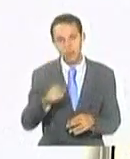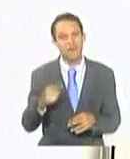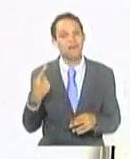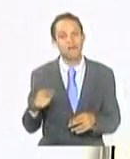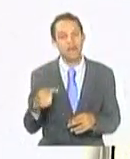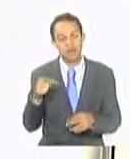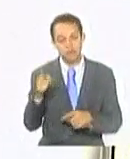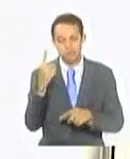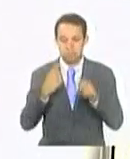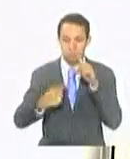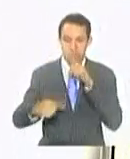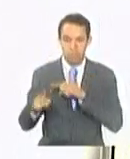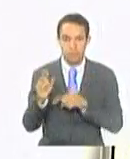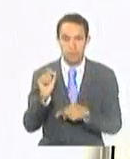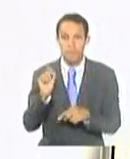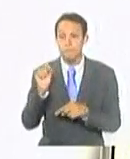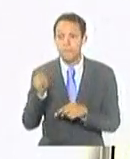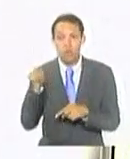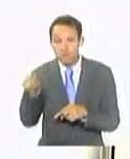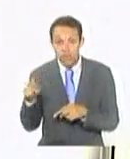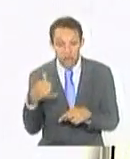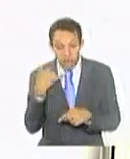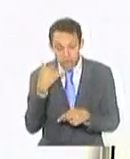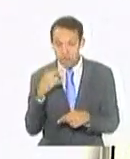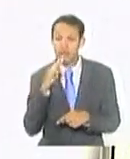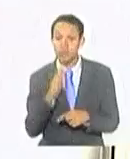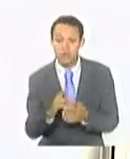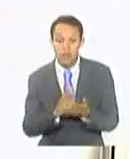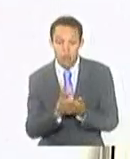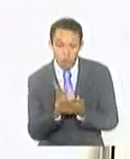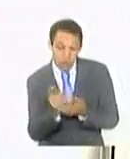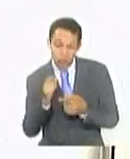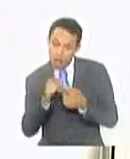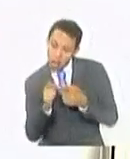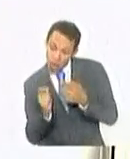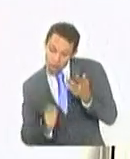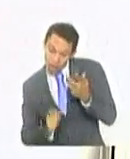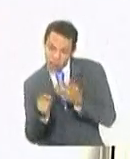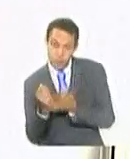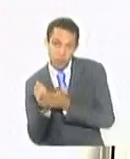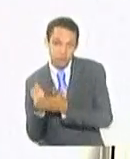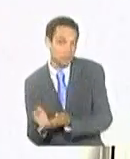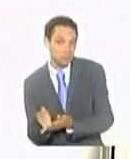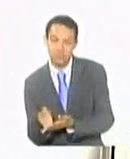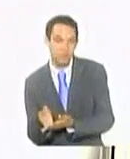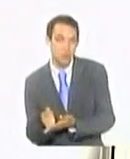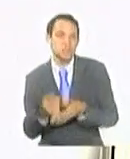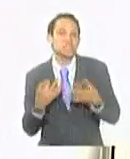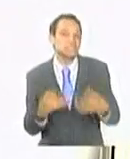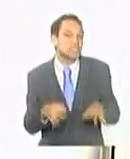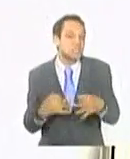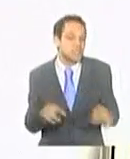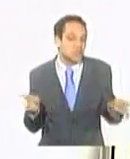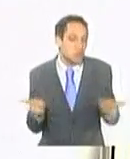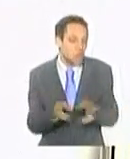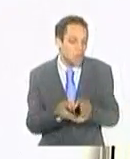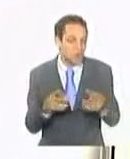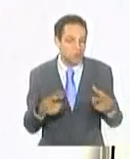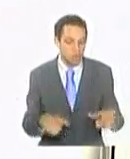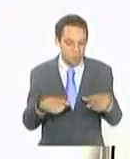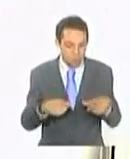puede hacer una consulta médica es imposible pero si una recomendaciones elementales sencillas de cambio de dieta de